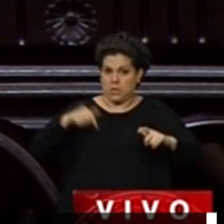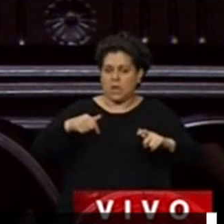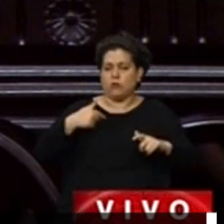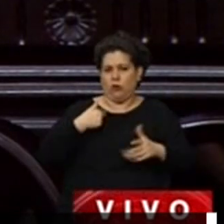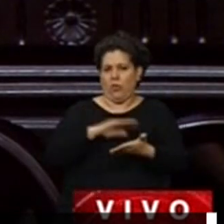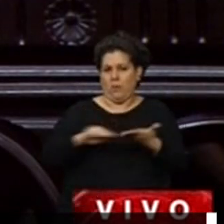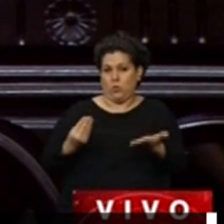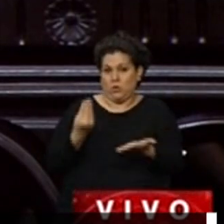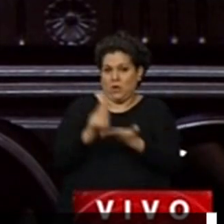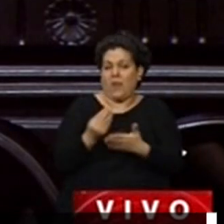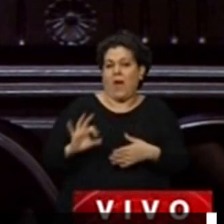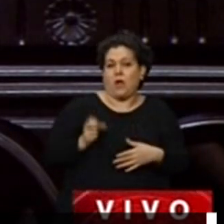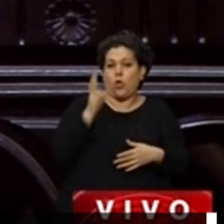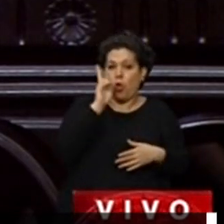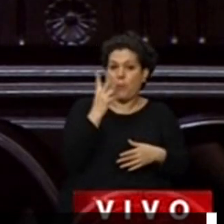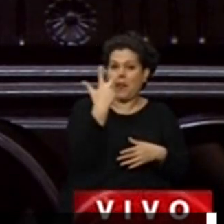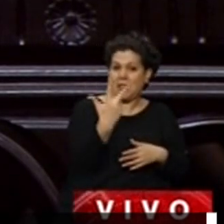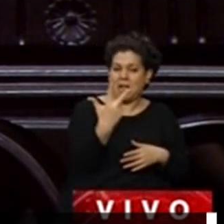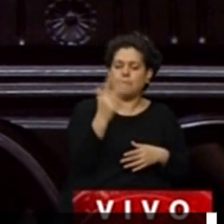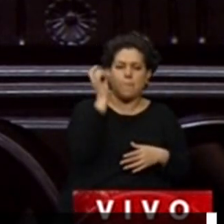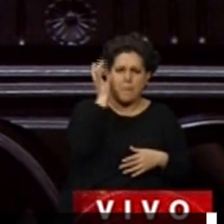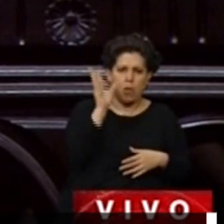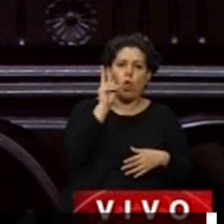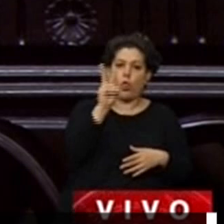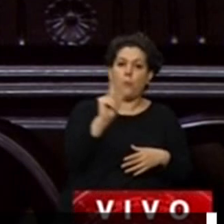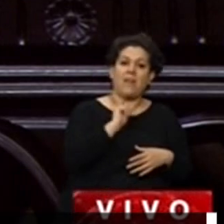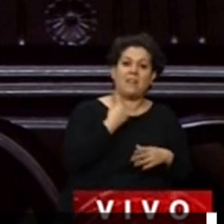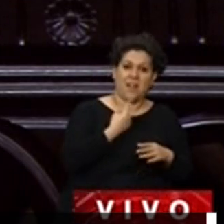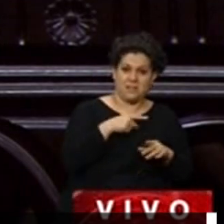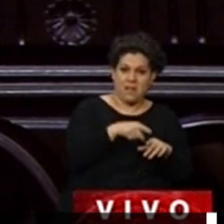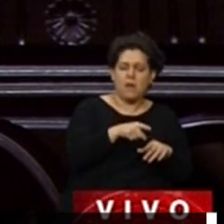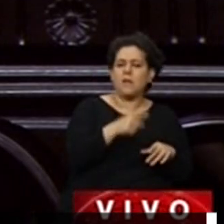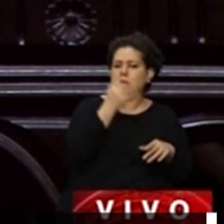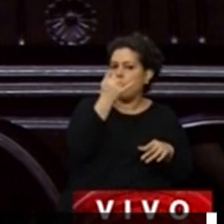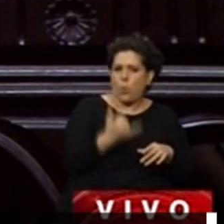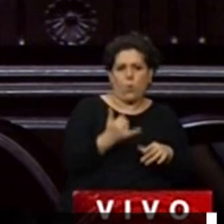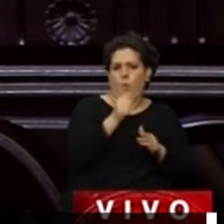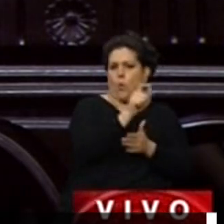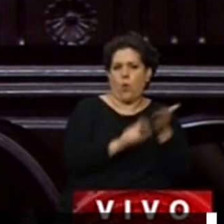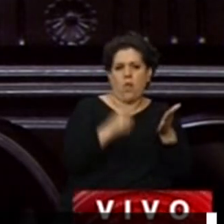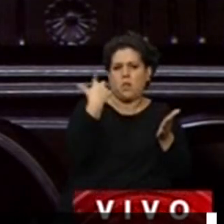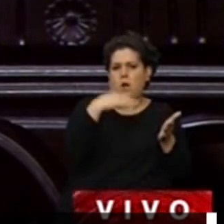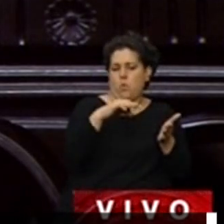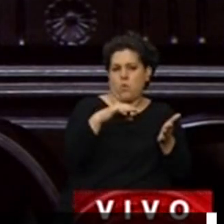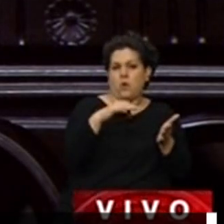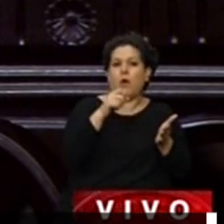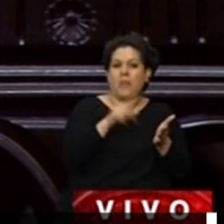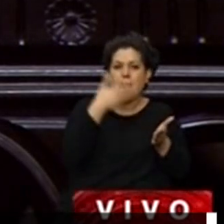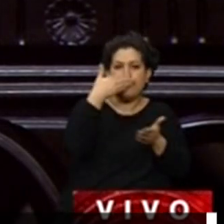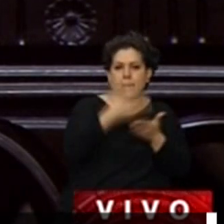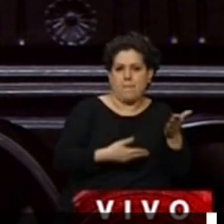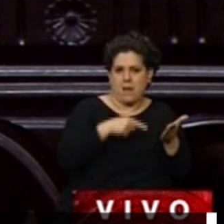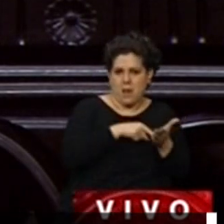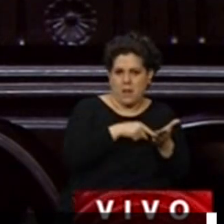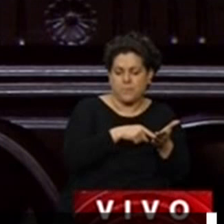marcarnos la cancha aquí en la cámara de diputados esta vez le salió yo lo dije en mi alocución en el recinto no sé si